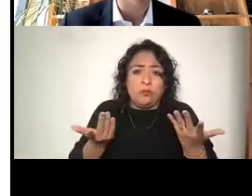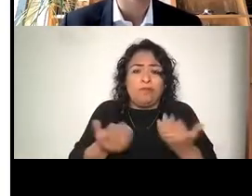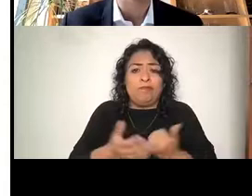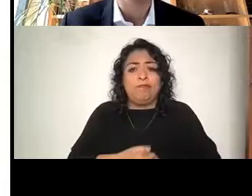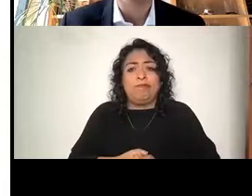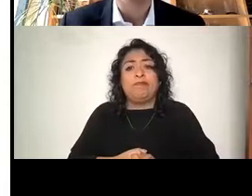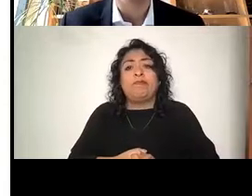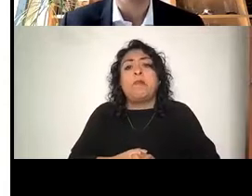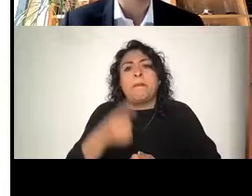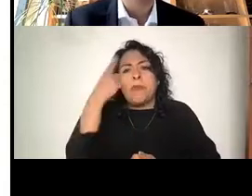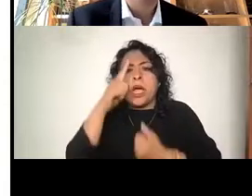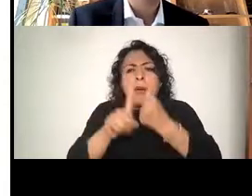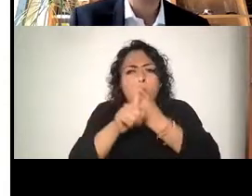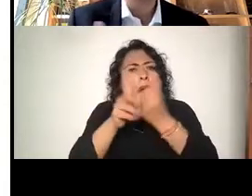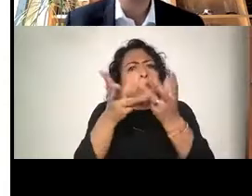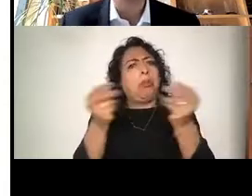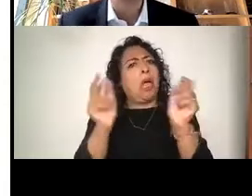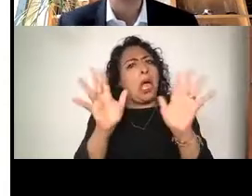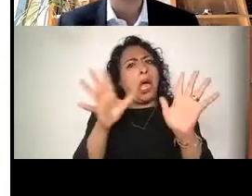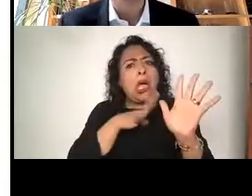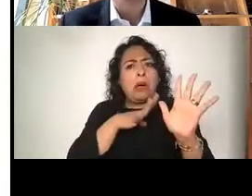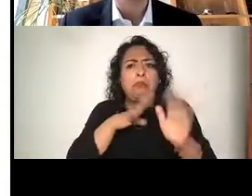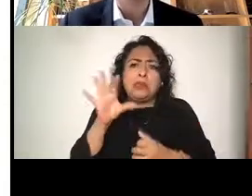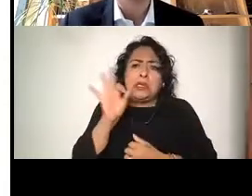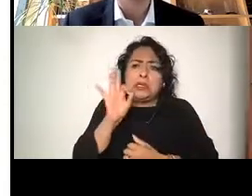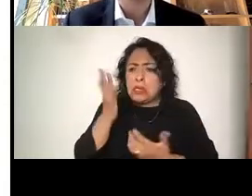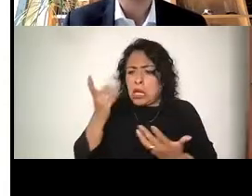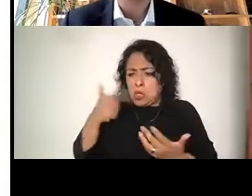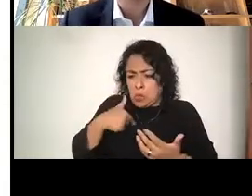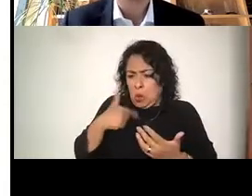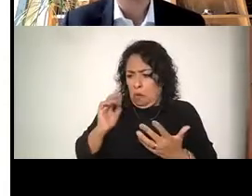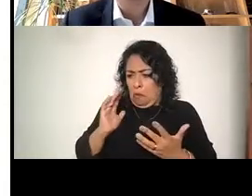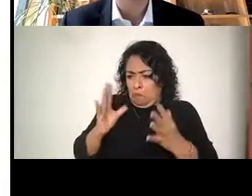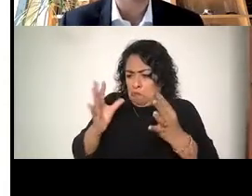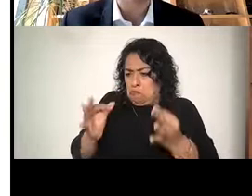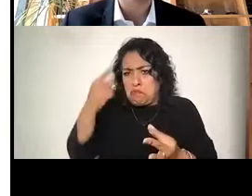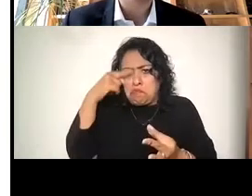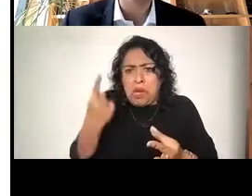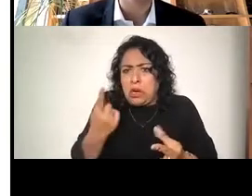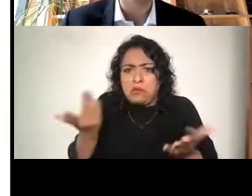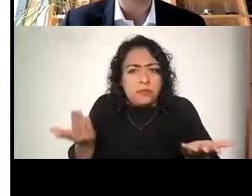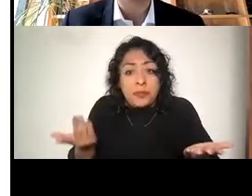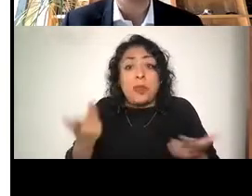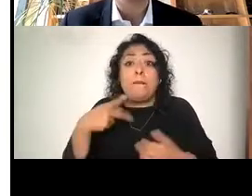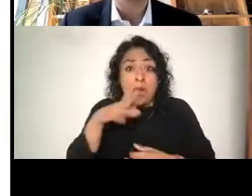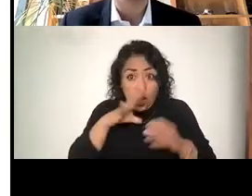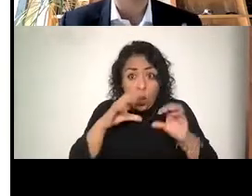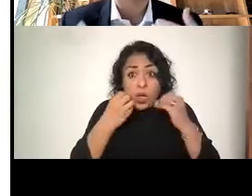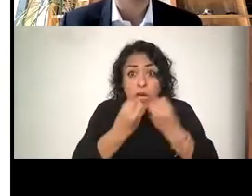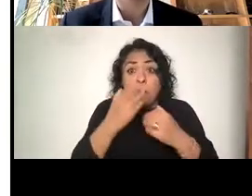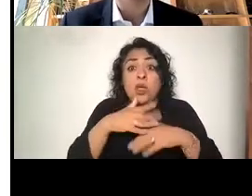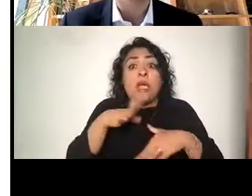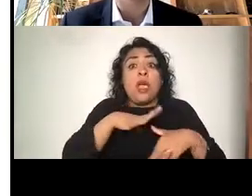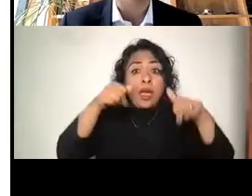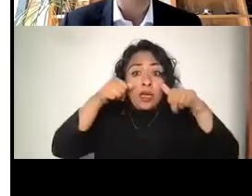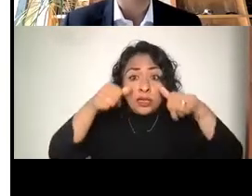de resolución de problemáticas, posiblemente no se habrían creado las organizaciones, pero las organizaciones están porque atienden a una situación y